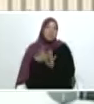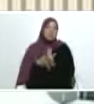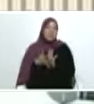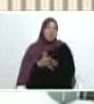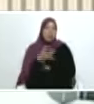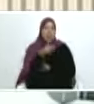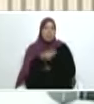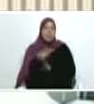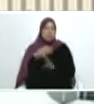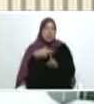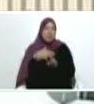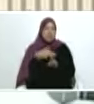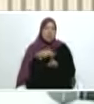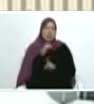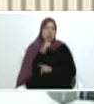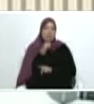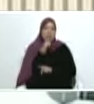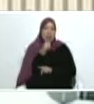y me lo corrige.